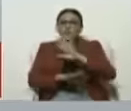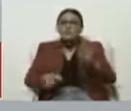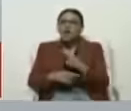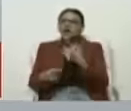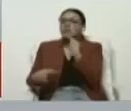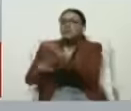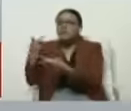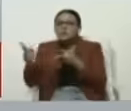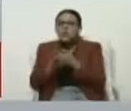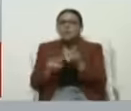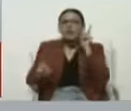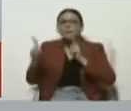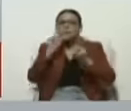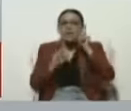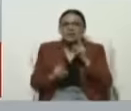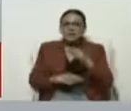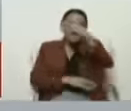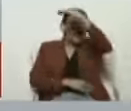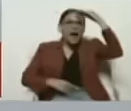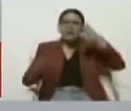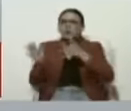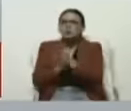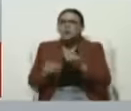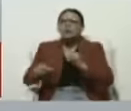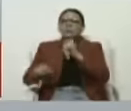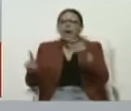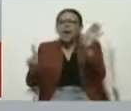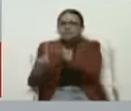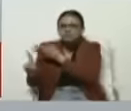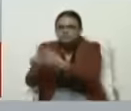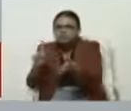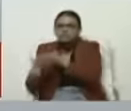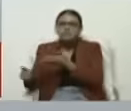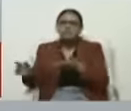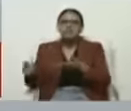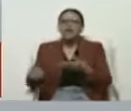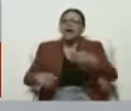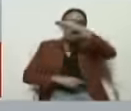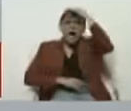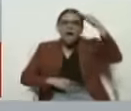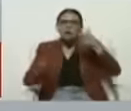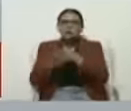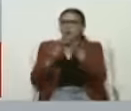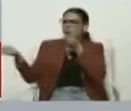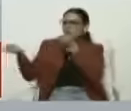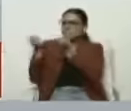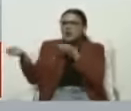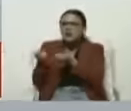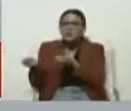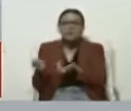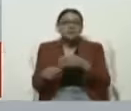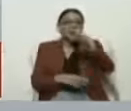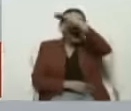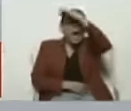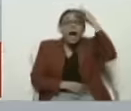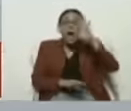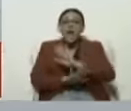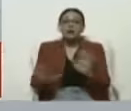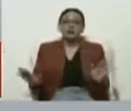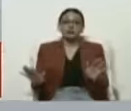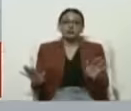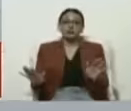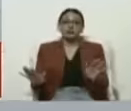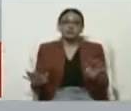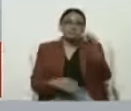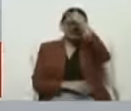mientan. Hartos de que los maltraten. Hartos de que los chantajeen. Hartos están. Y